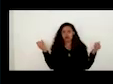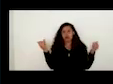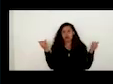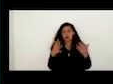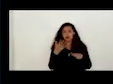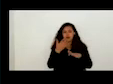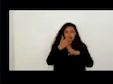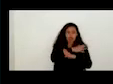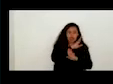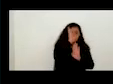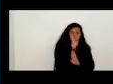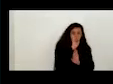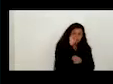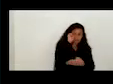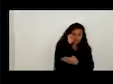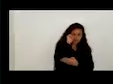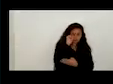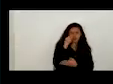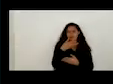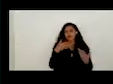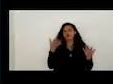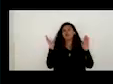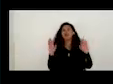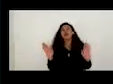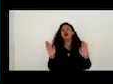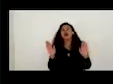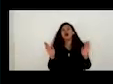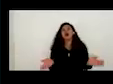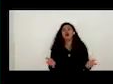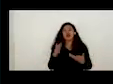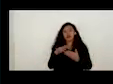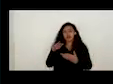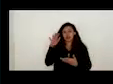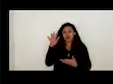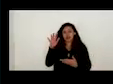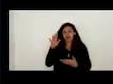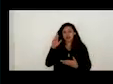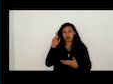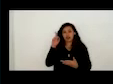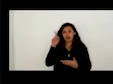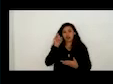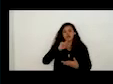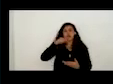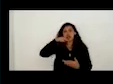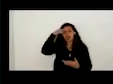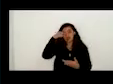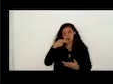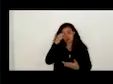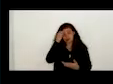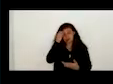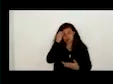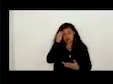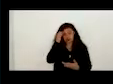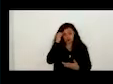Sin embargo, hay que tomar en cuenta que hoy en día la gran mayoría de muchas mujeres en nuestro país llegan